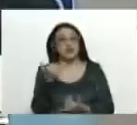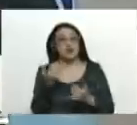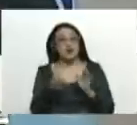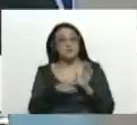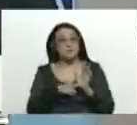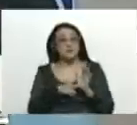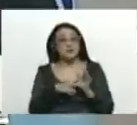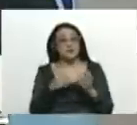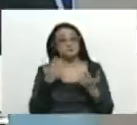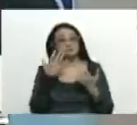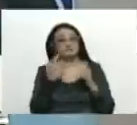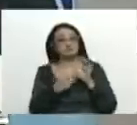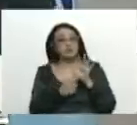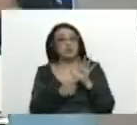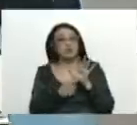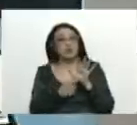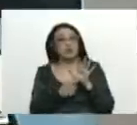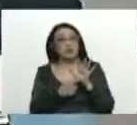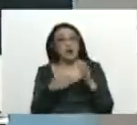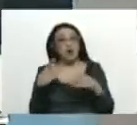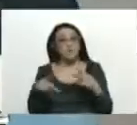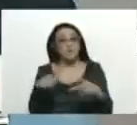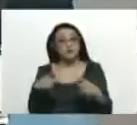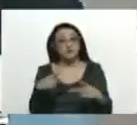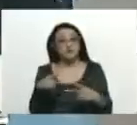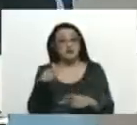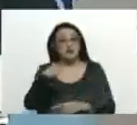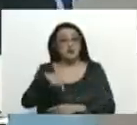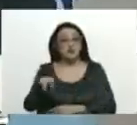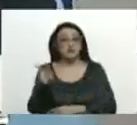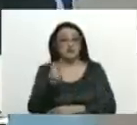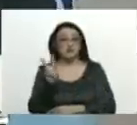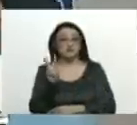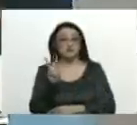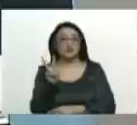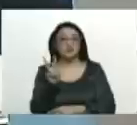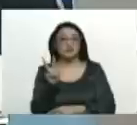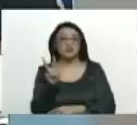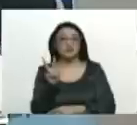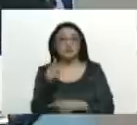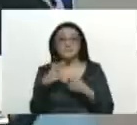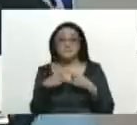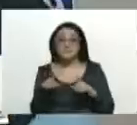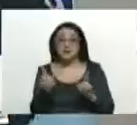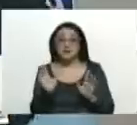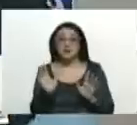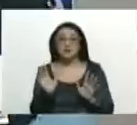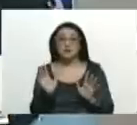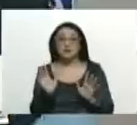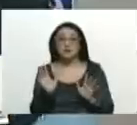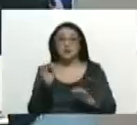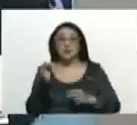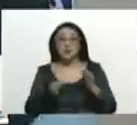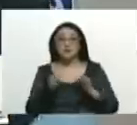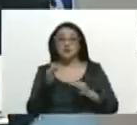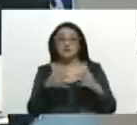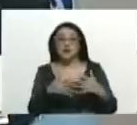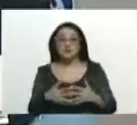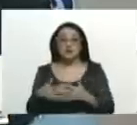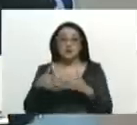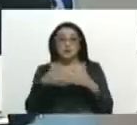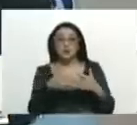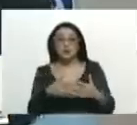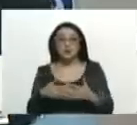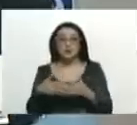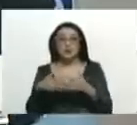ventilados están siendo procesados en nuestro país pero la justicia estadounidense